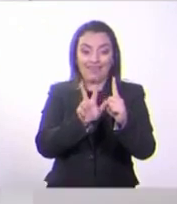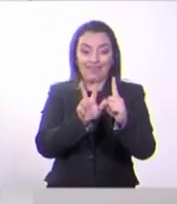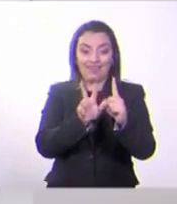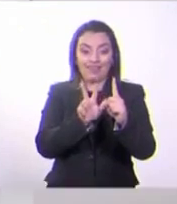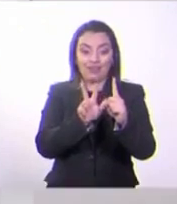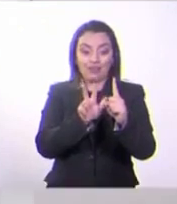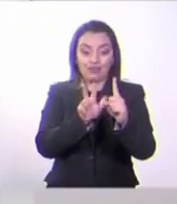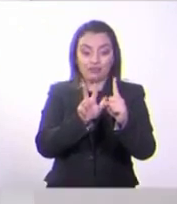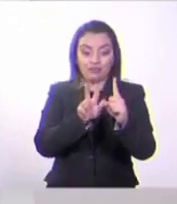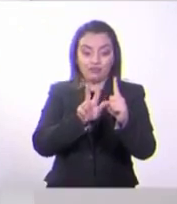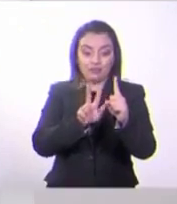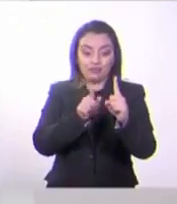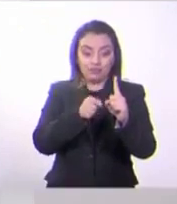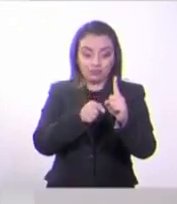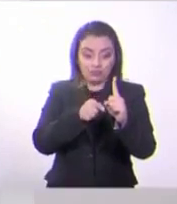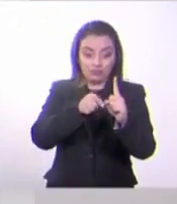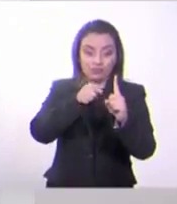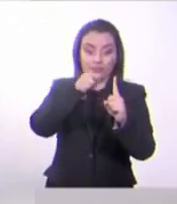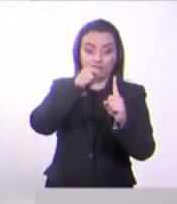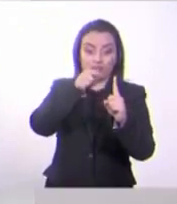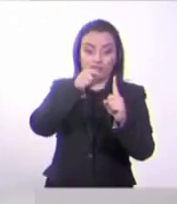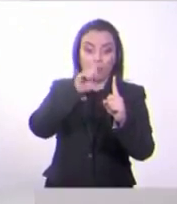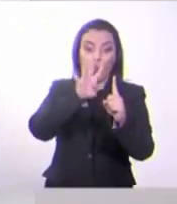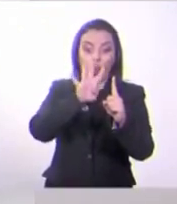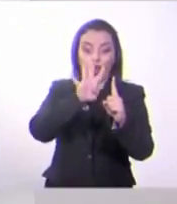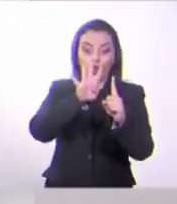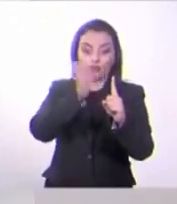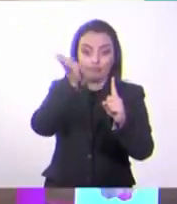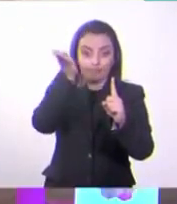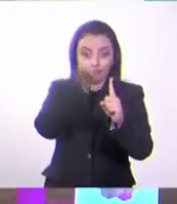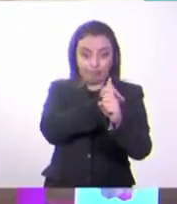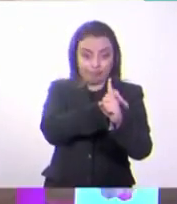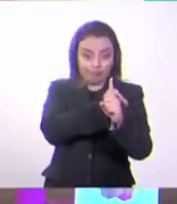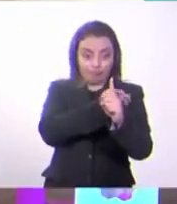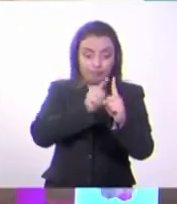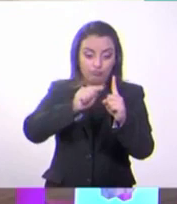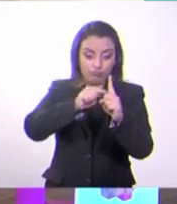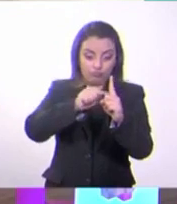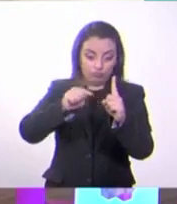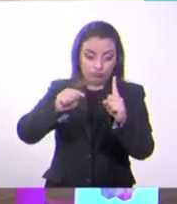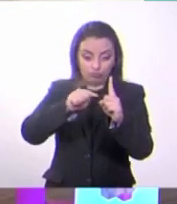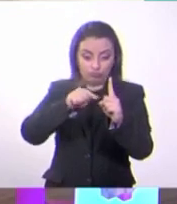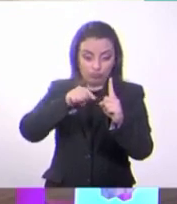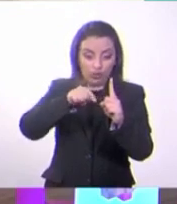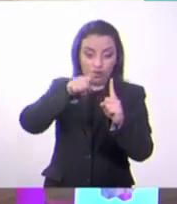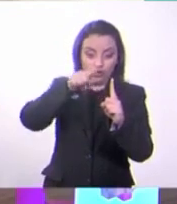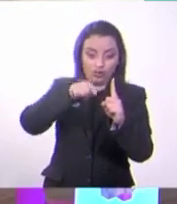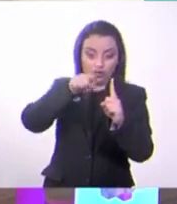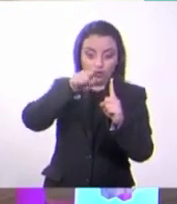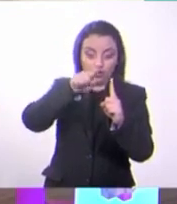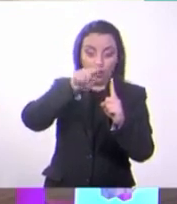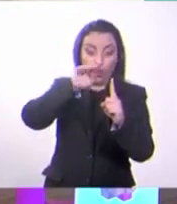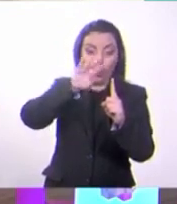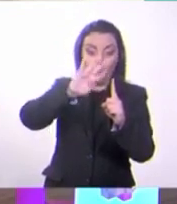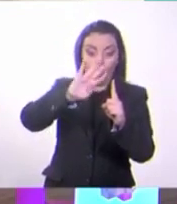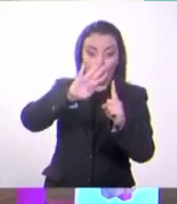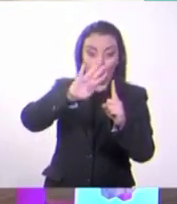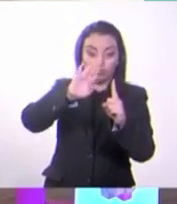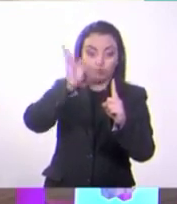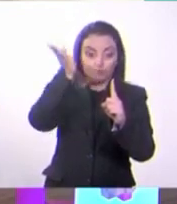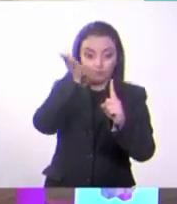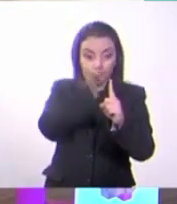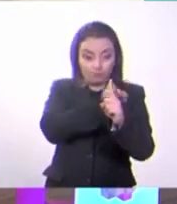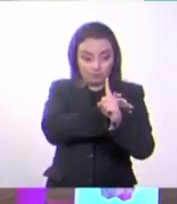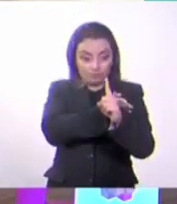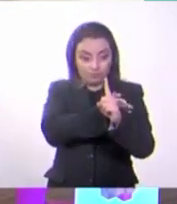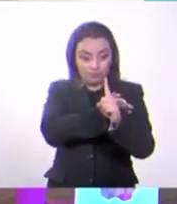3, es igual a 4, ¿verdad? En mi función, si yo evalúo f en 3, eso me va a